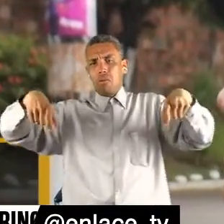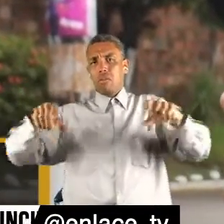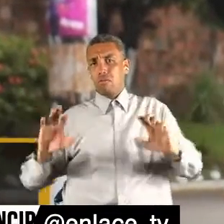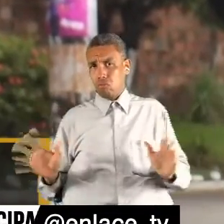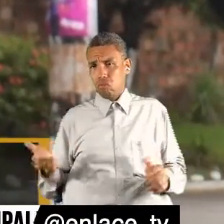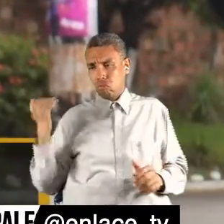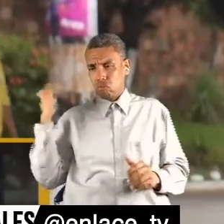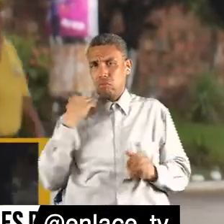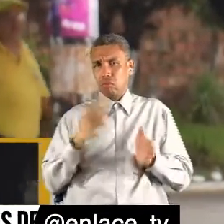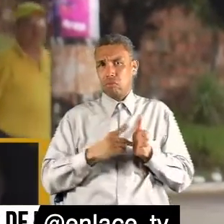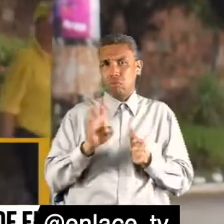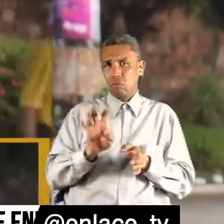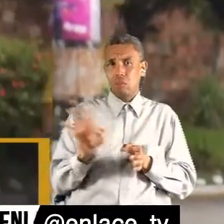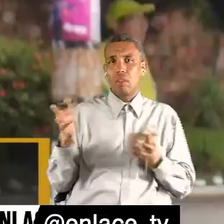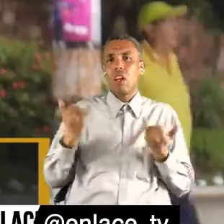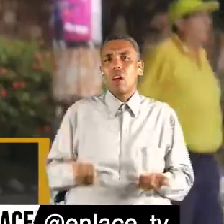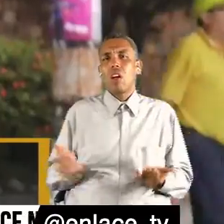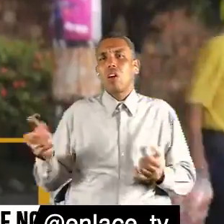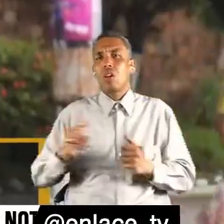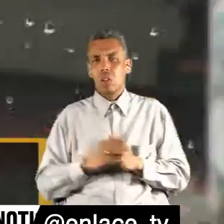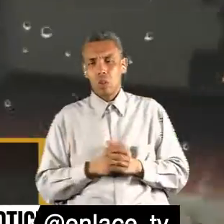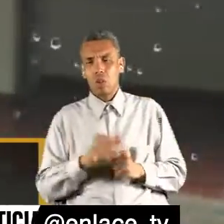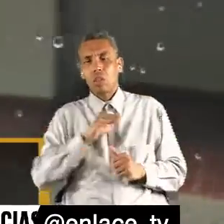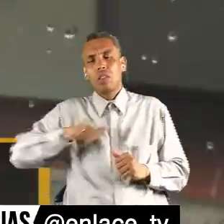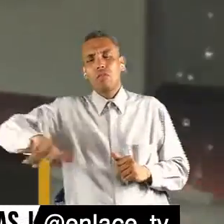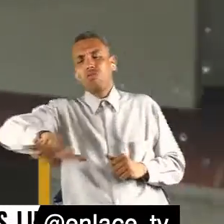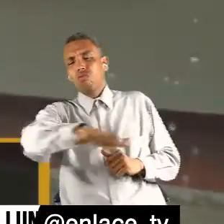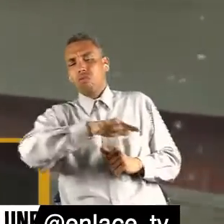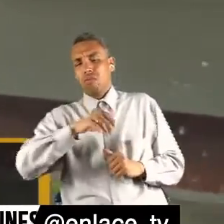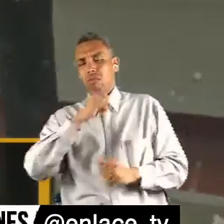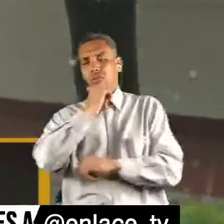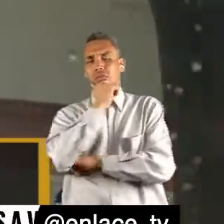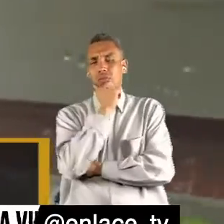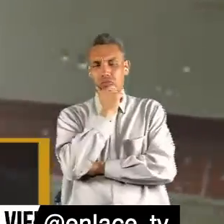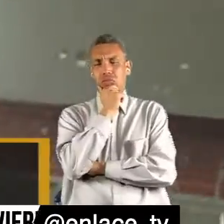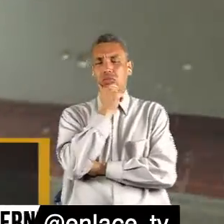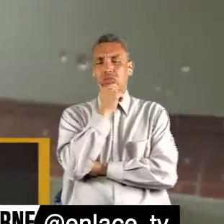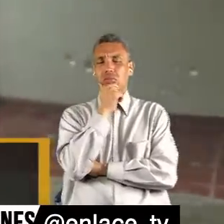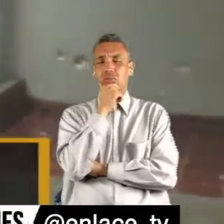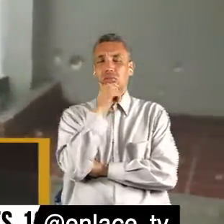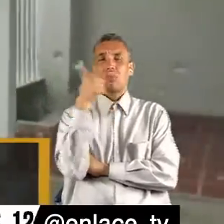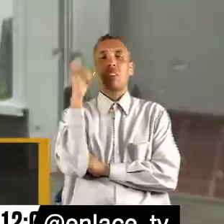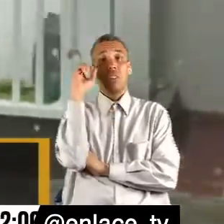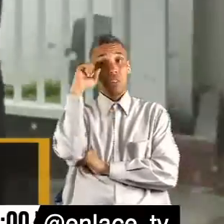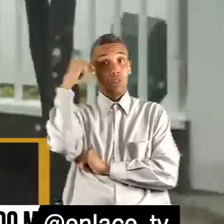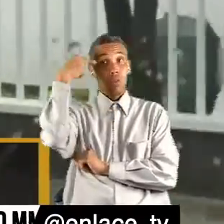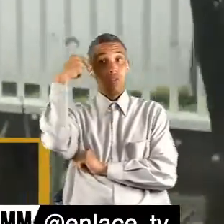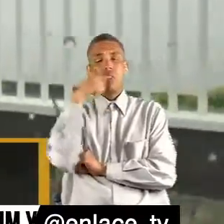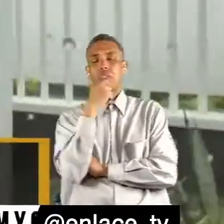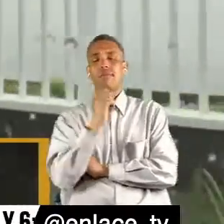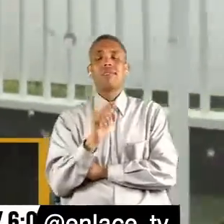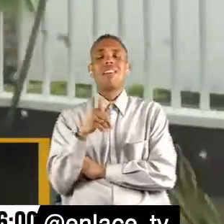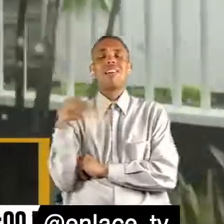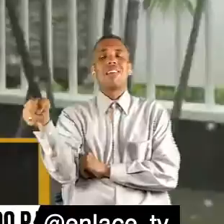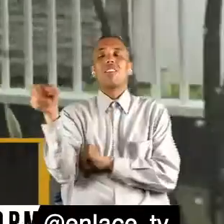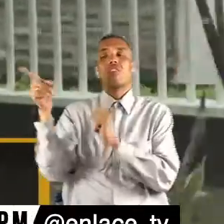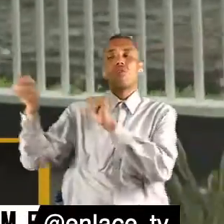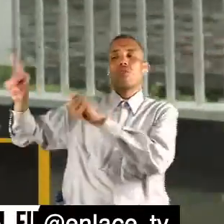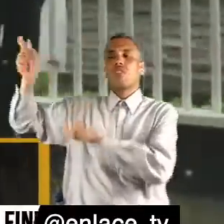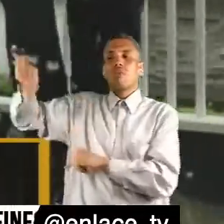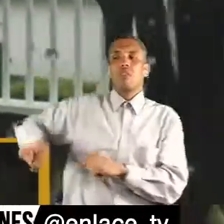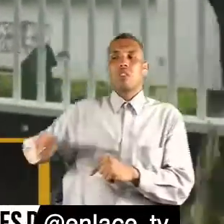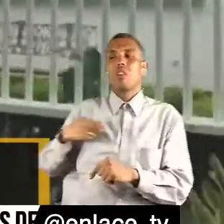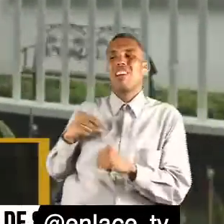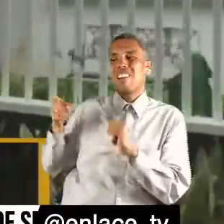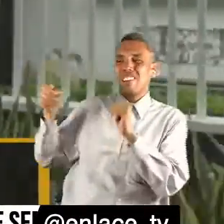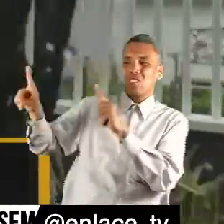Tierras pretende entregarle estos terrenos a un tercero. Nos explican cómo estos terrenos pueden corresponder a ajenos